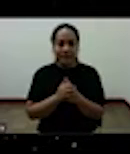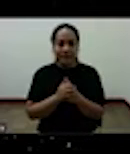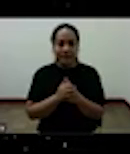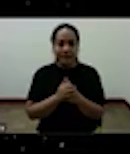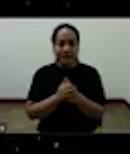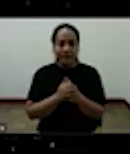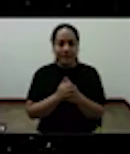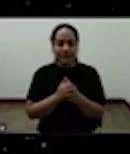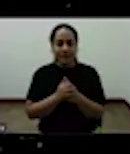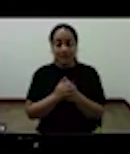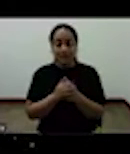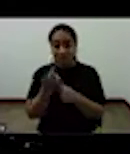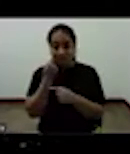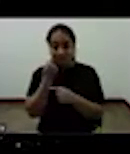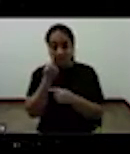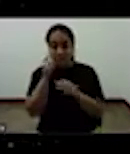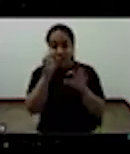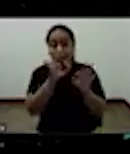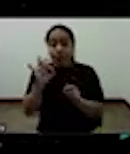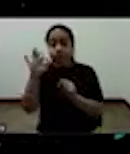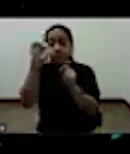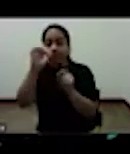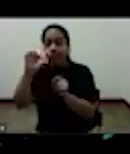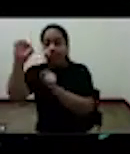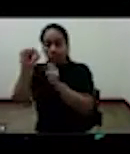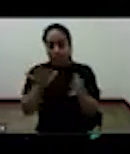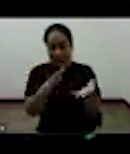La pieza se vería más o menos así.